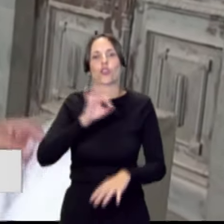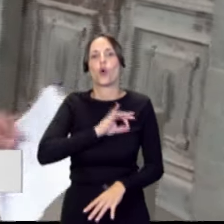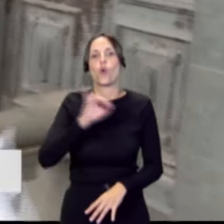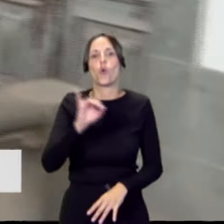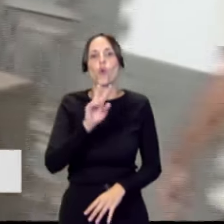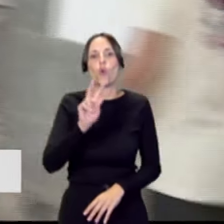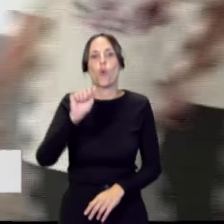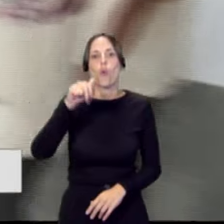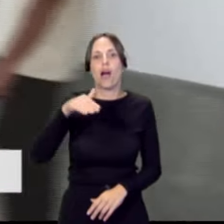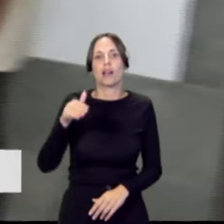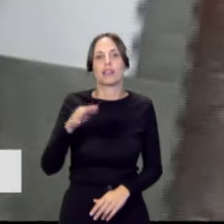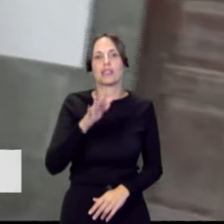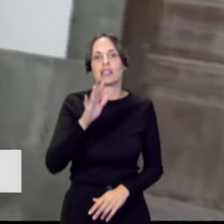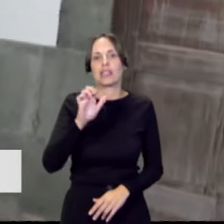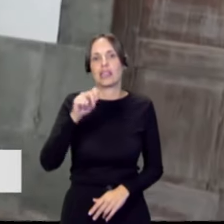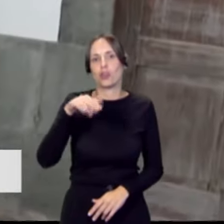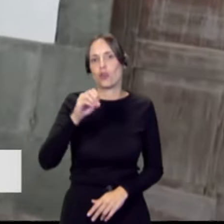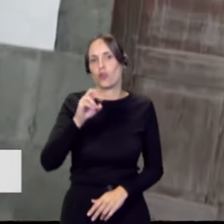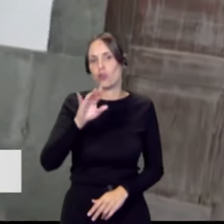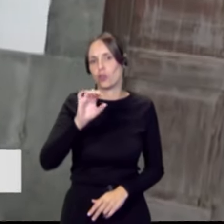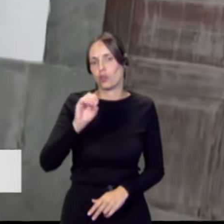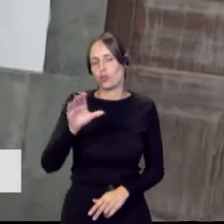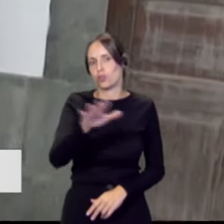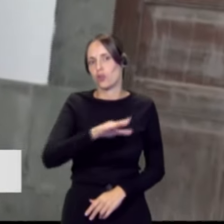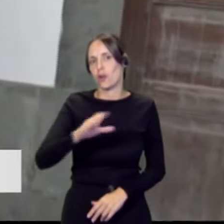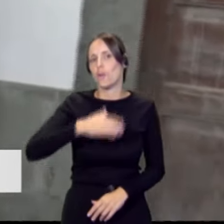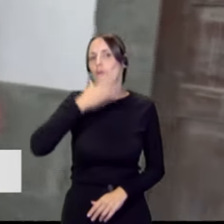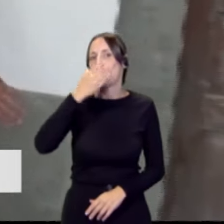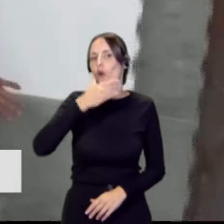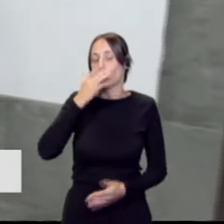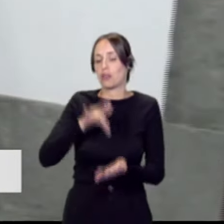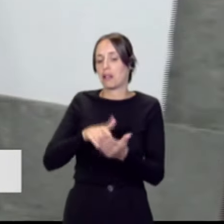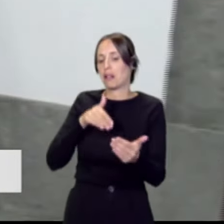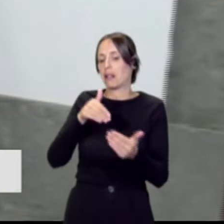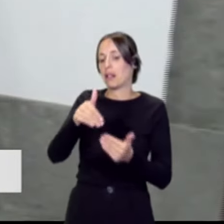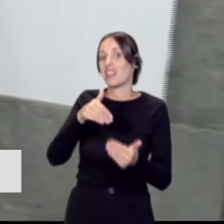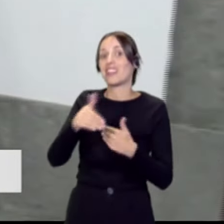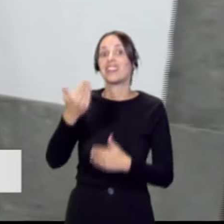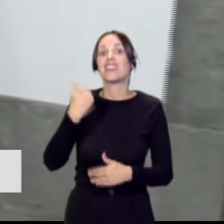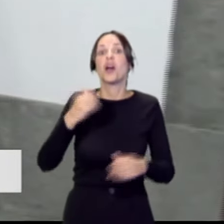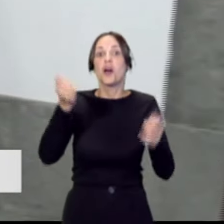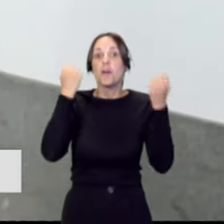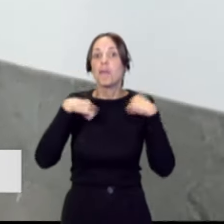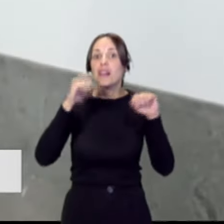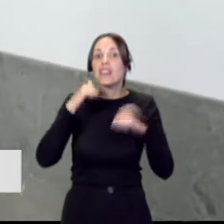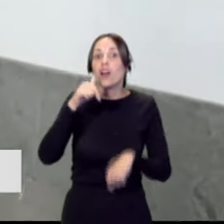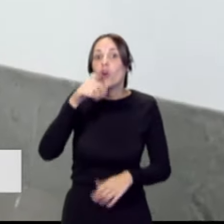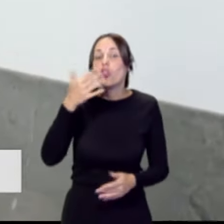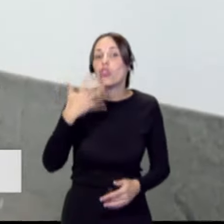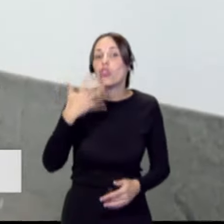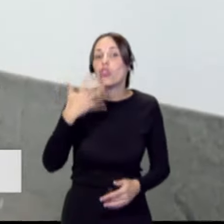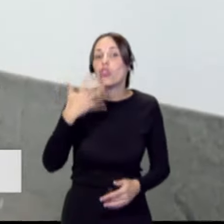Y hoy, precisamente, los ensayos ya se hacen en la calle. Nosotros nos hemos colado pues para ver a